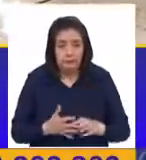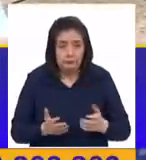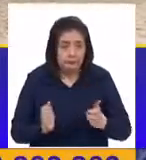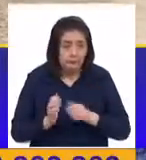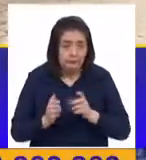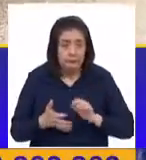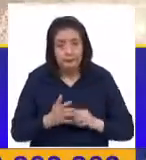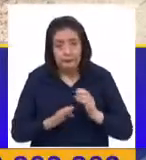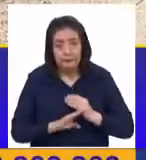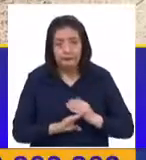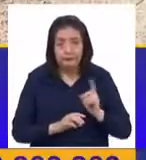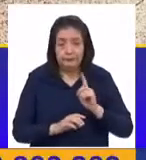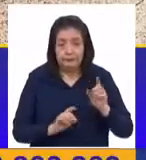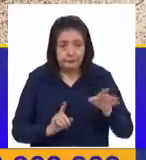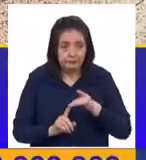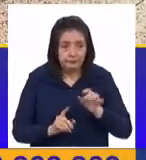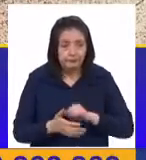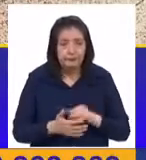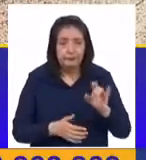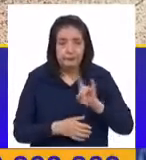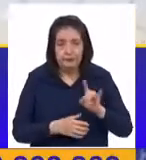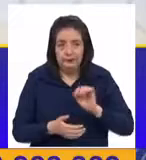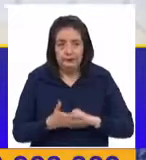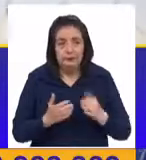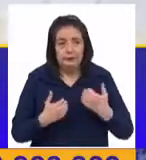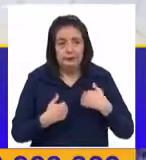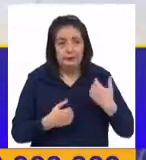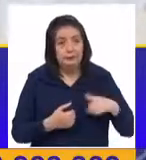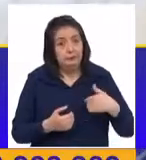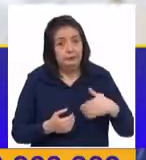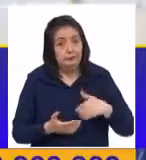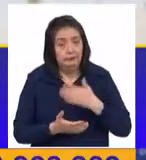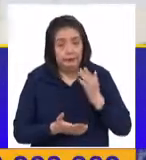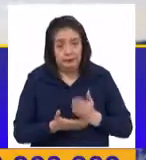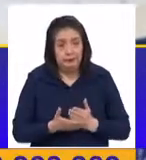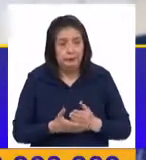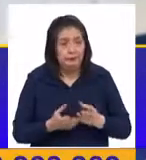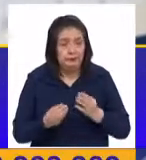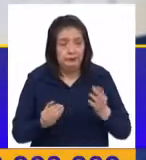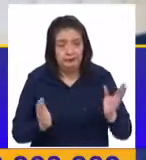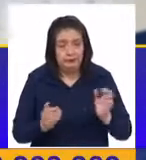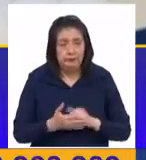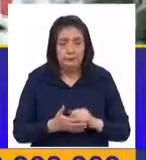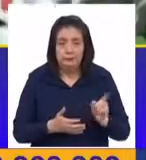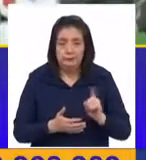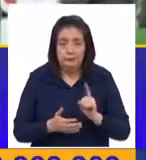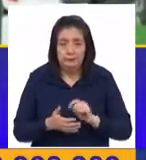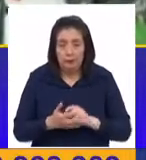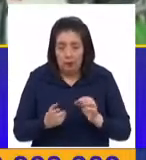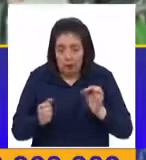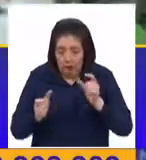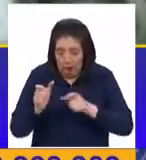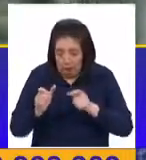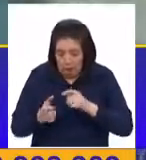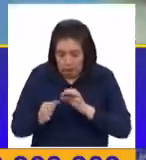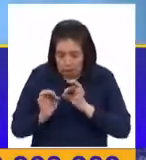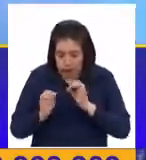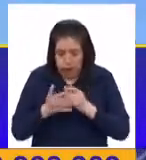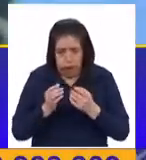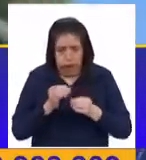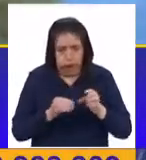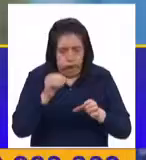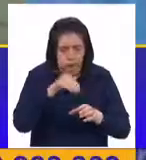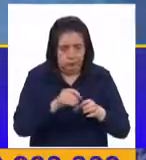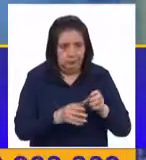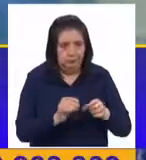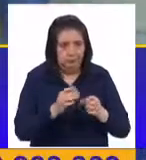querido o evitar contagiarse, la consumían y tenían graves problemas o incluso en muchos casos no les pasaba nada porque era un producto adulterado. Entonces